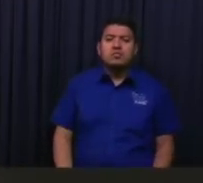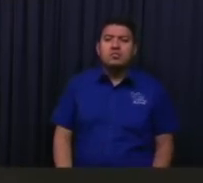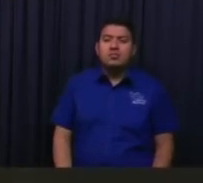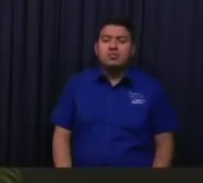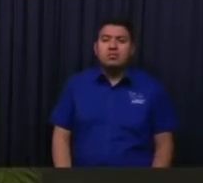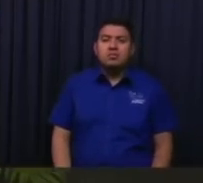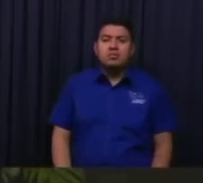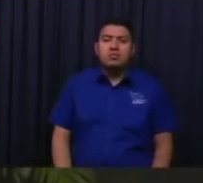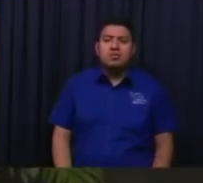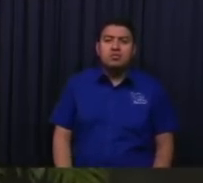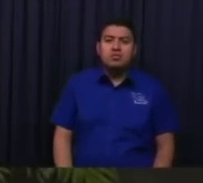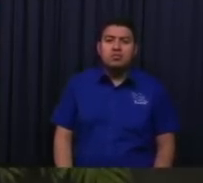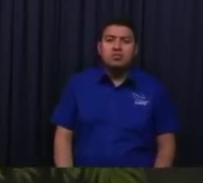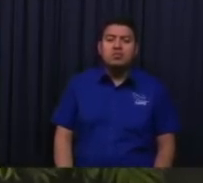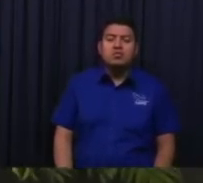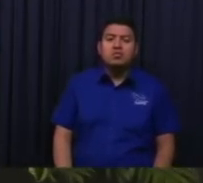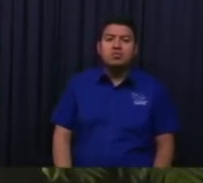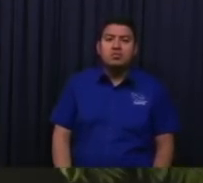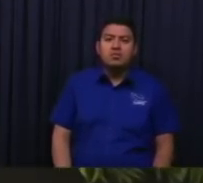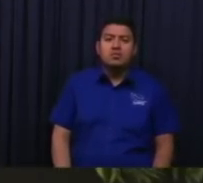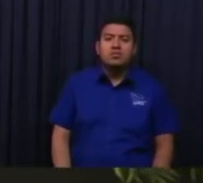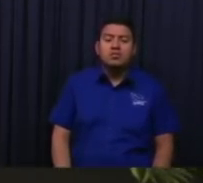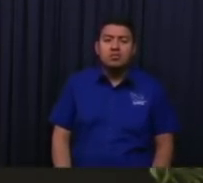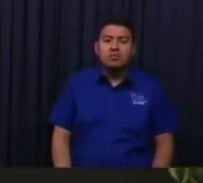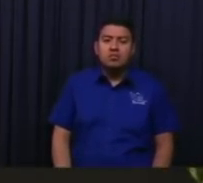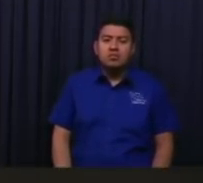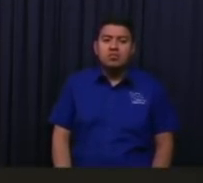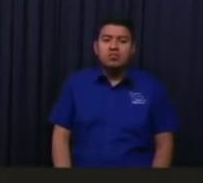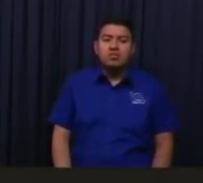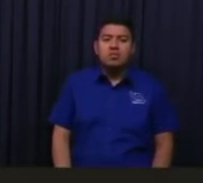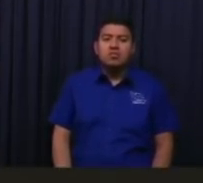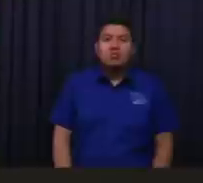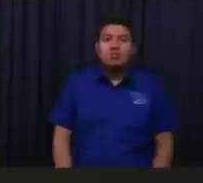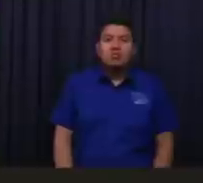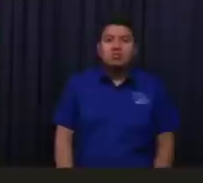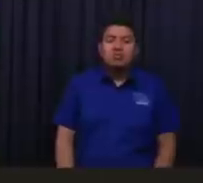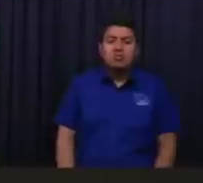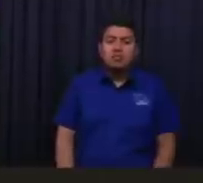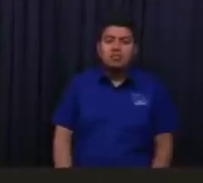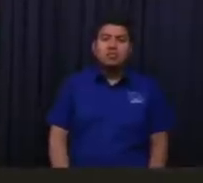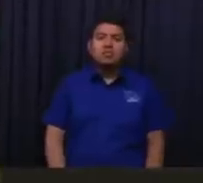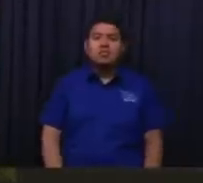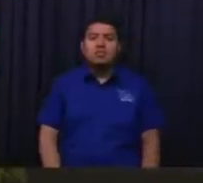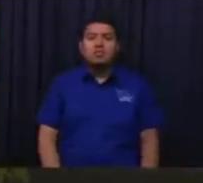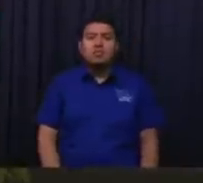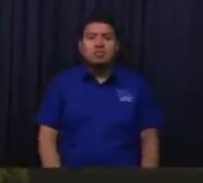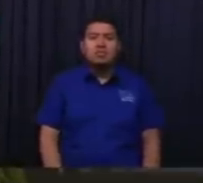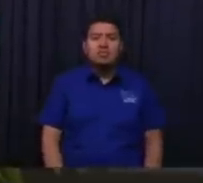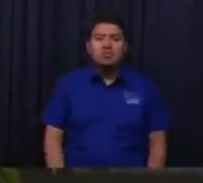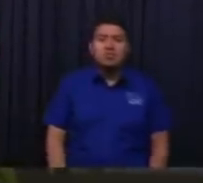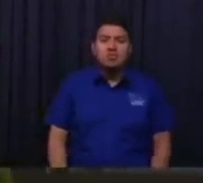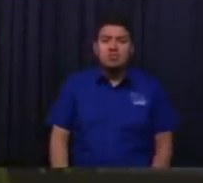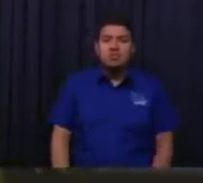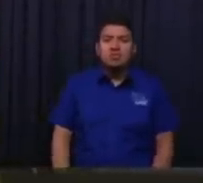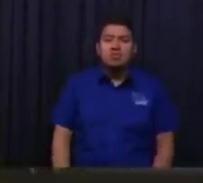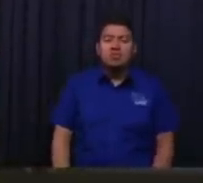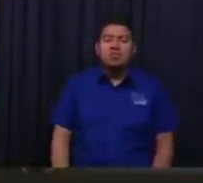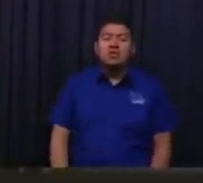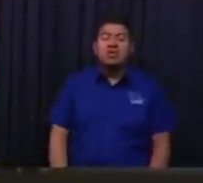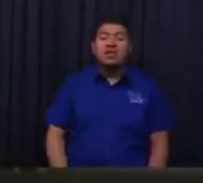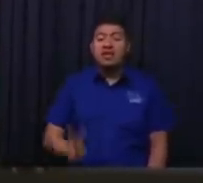de los líquidos que cubren los intestinos y todo eso, ese que no tiene nada de contaminación, ¿verdad? Y